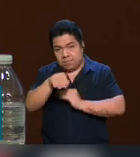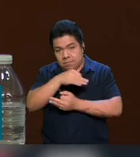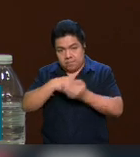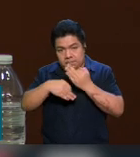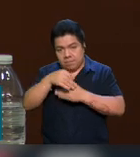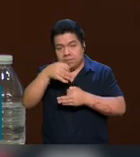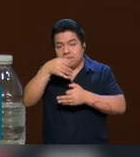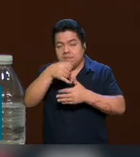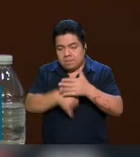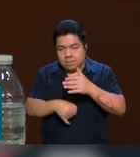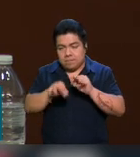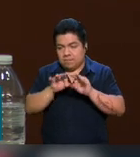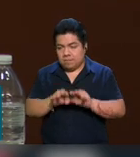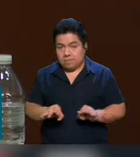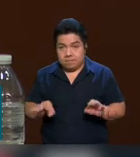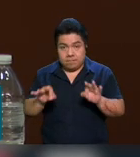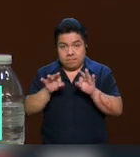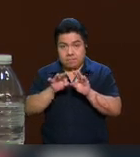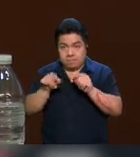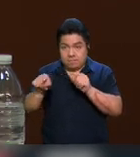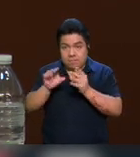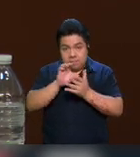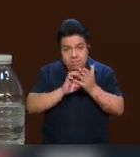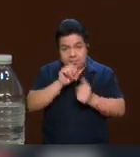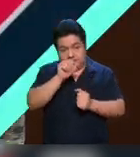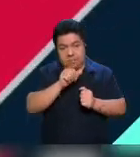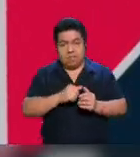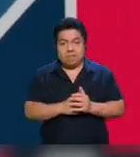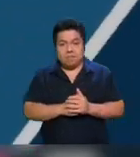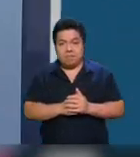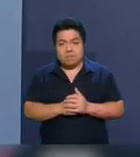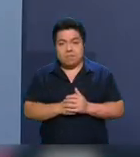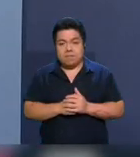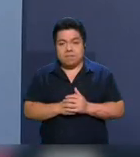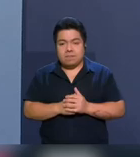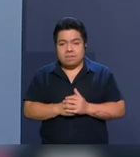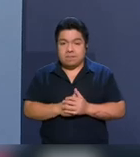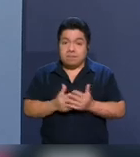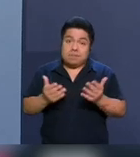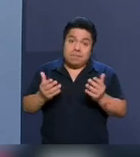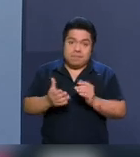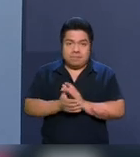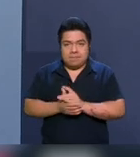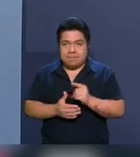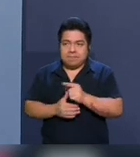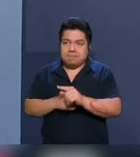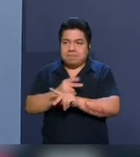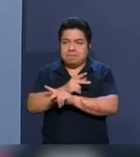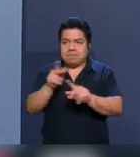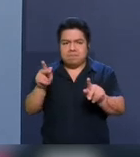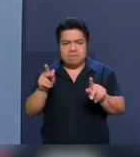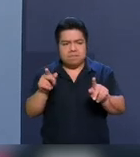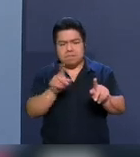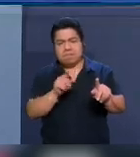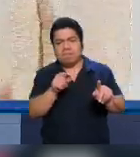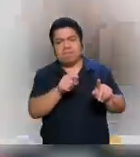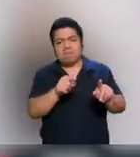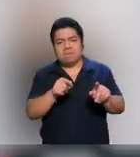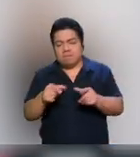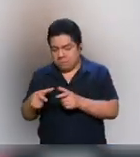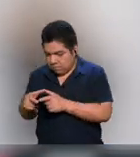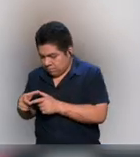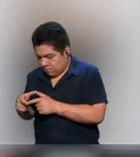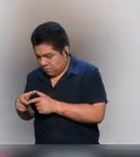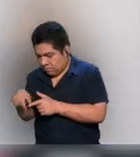y más importantes de esa Constitución. Ahora resulta que lo público no es de todas y de todos, sino de